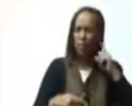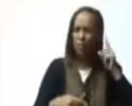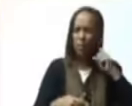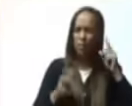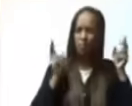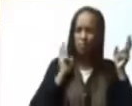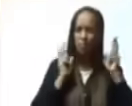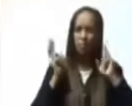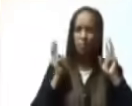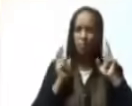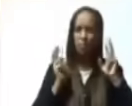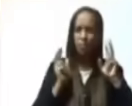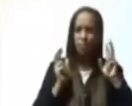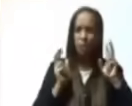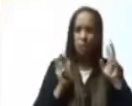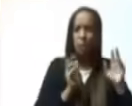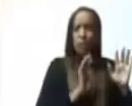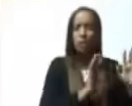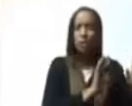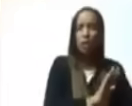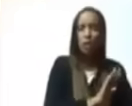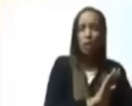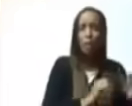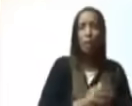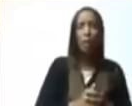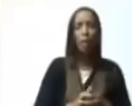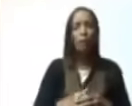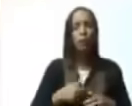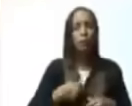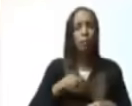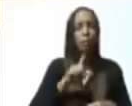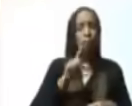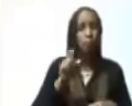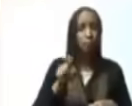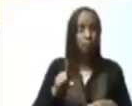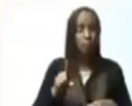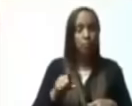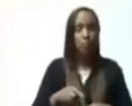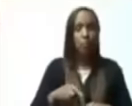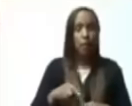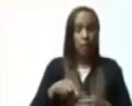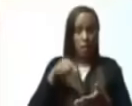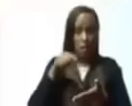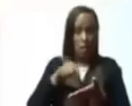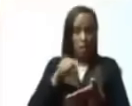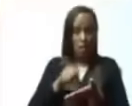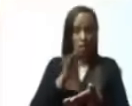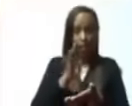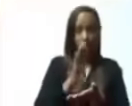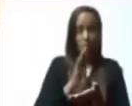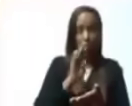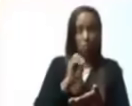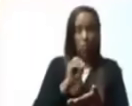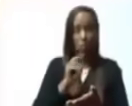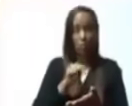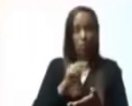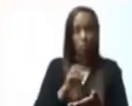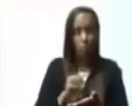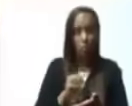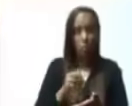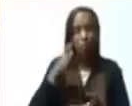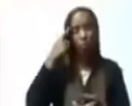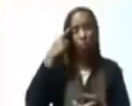inversión de gastos corriente y yo me pregunto las 120,000 pensiones que dijo el señor